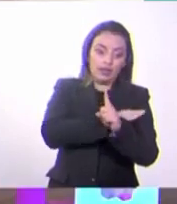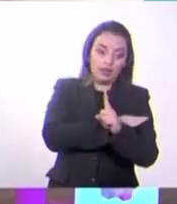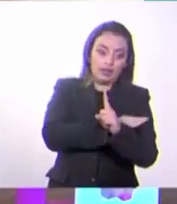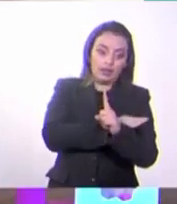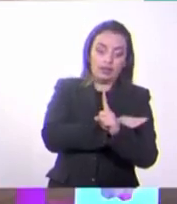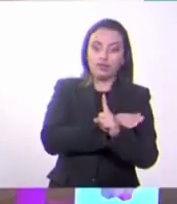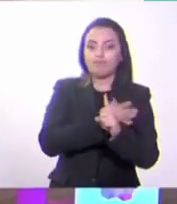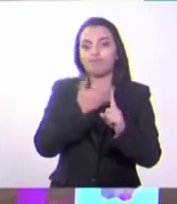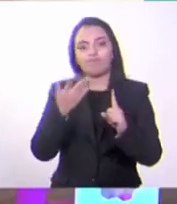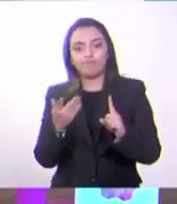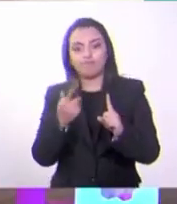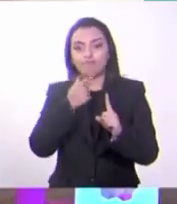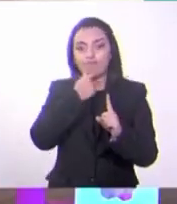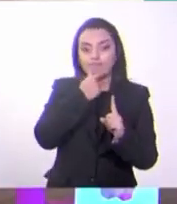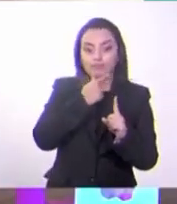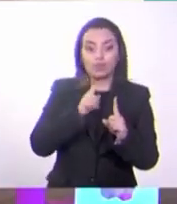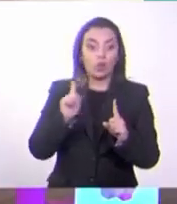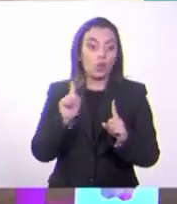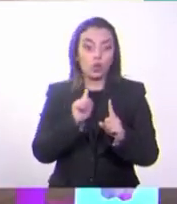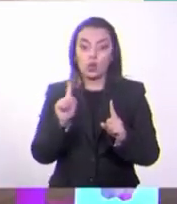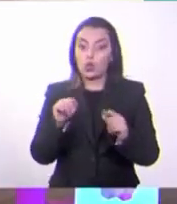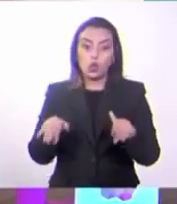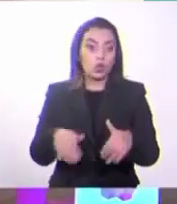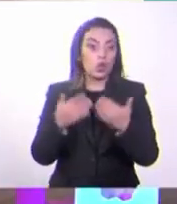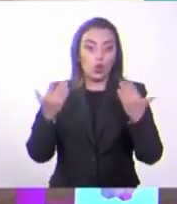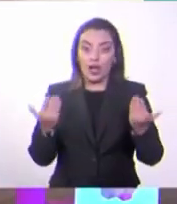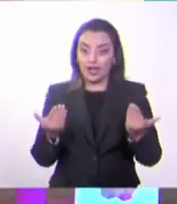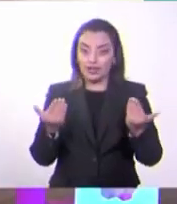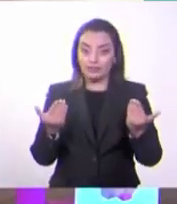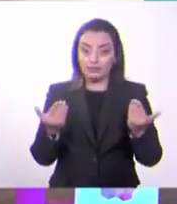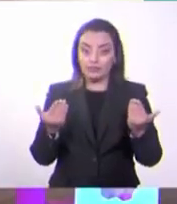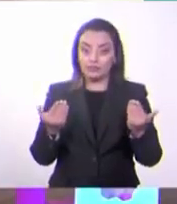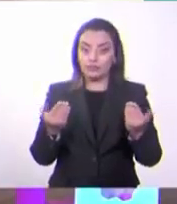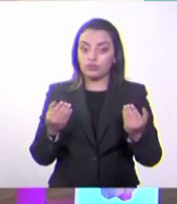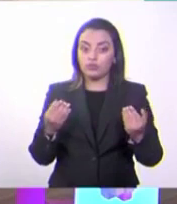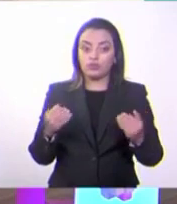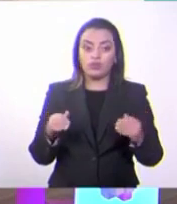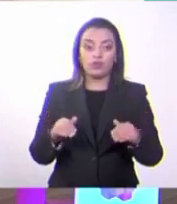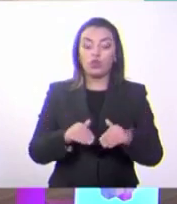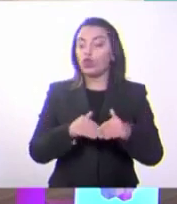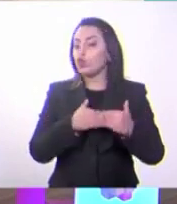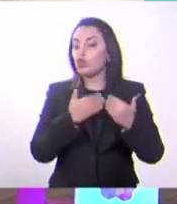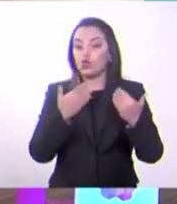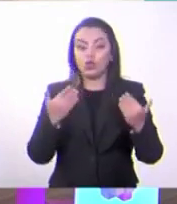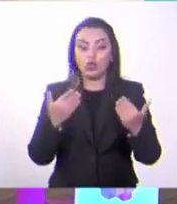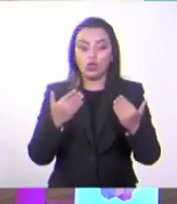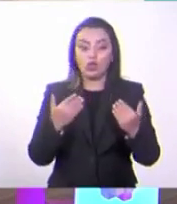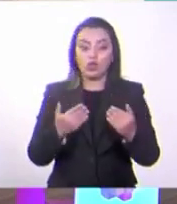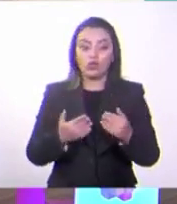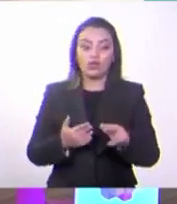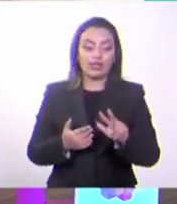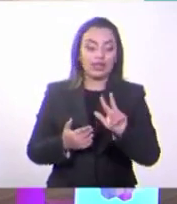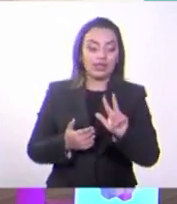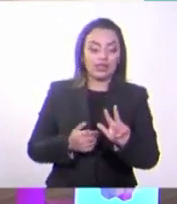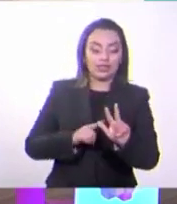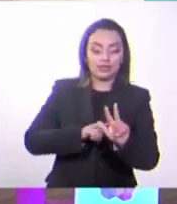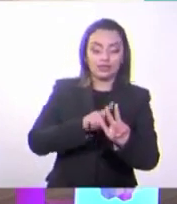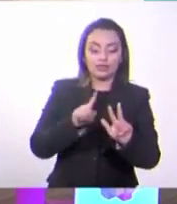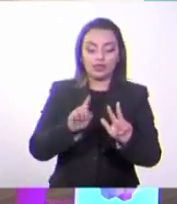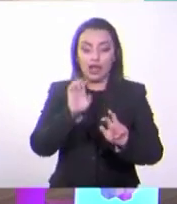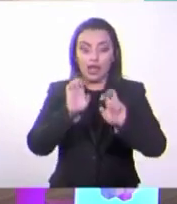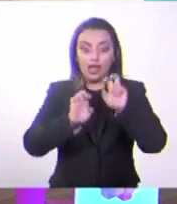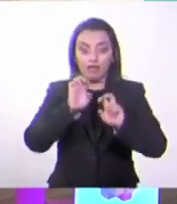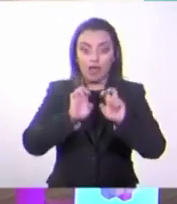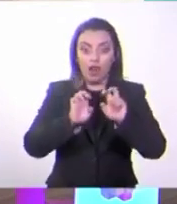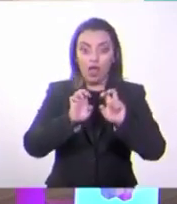atrevo a decirte que no existe. Exactamente, no hay otro valor diferente de 3, tal que al evaluarlo en la